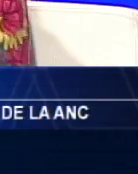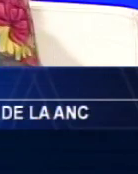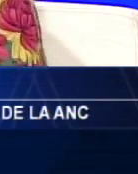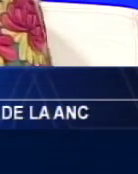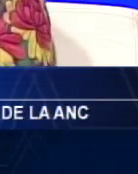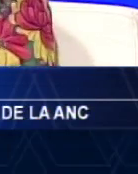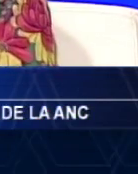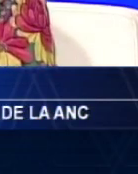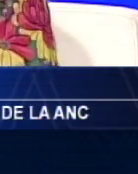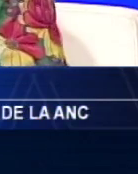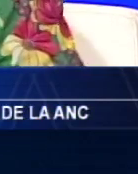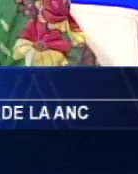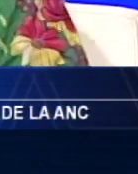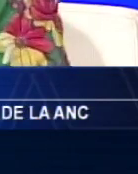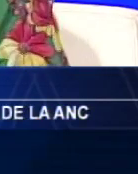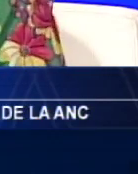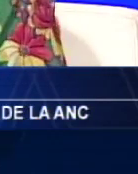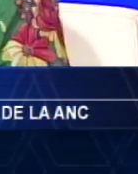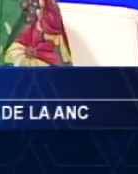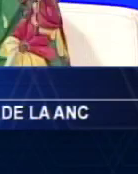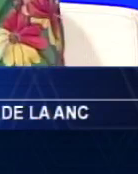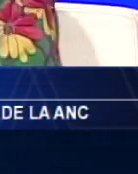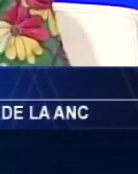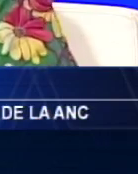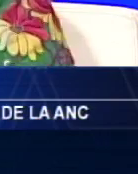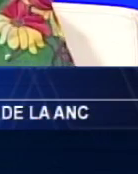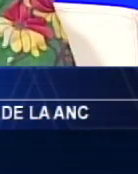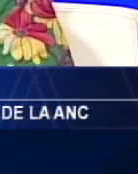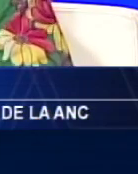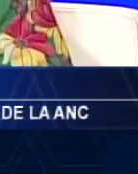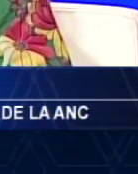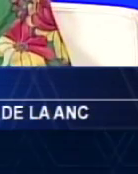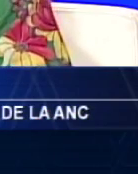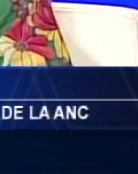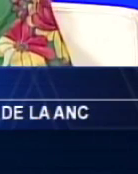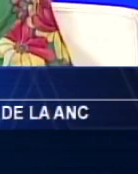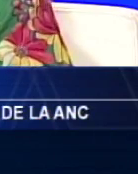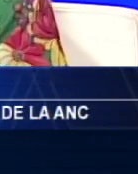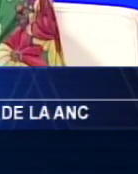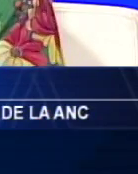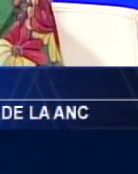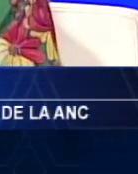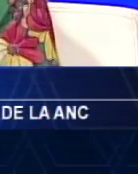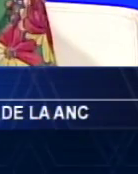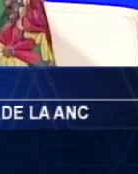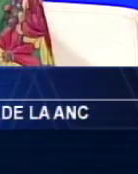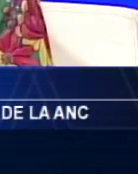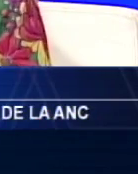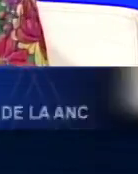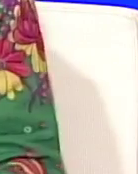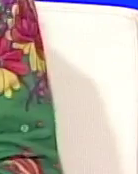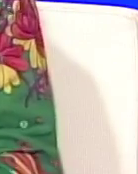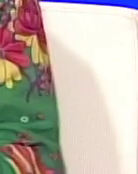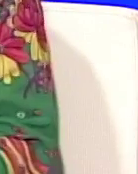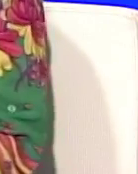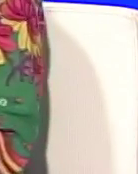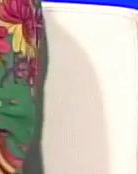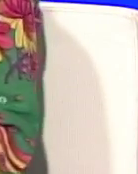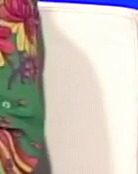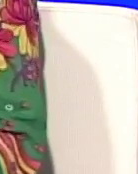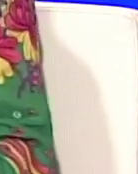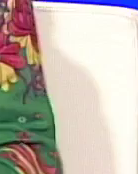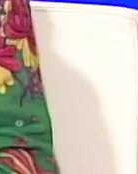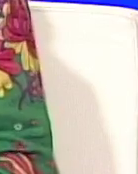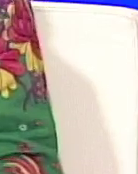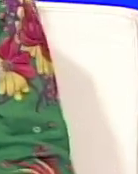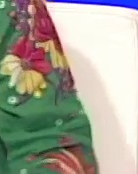4.070.000 y pico pensionados y pensionadas. Por supuesto, si usted cumplió año ayer, ya no tiene derecho a la pensión, pero no